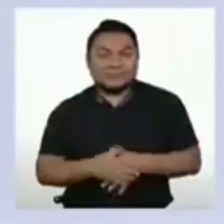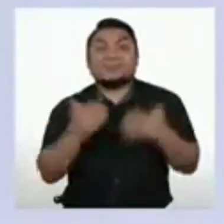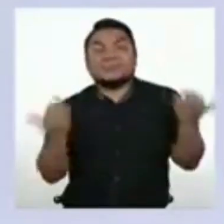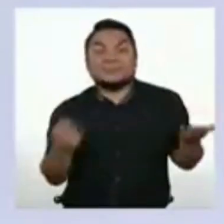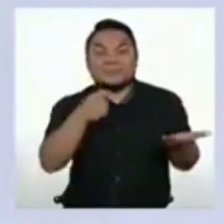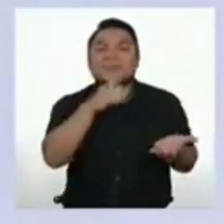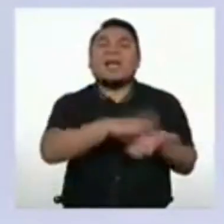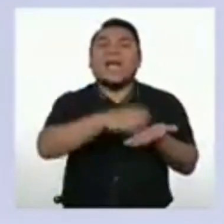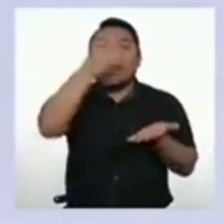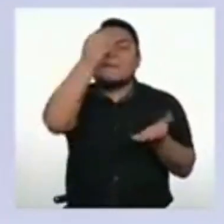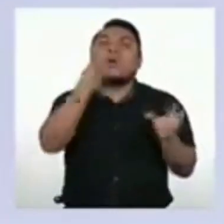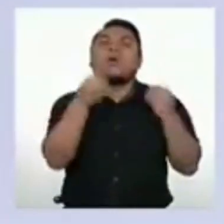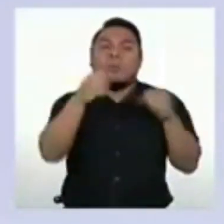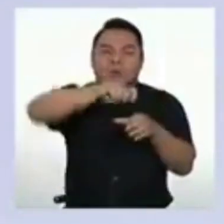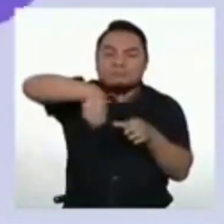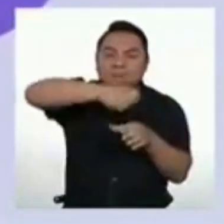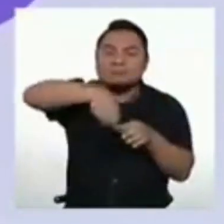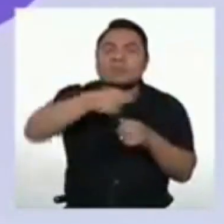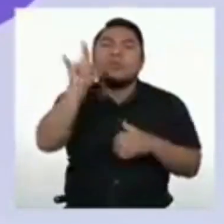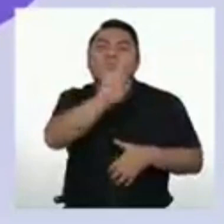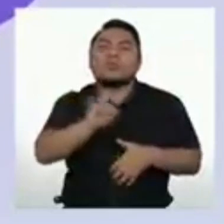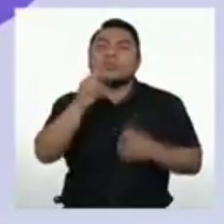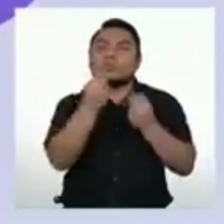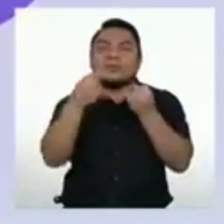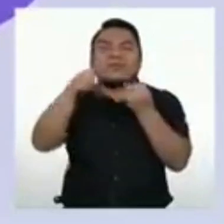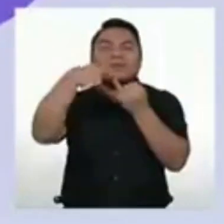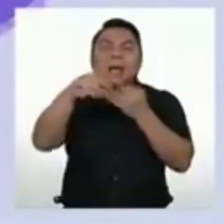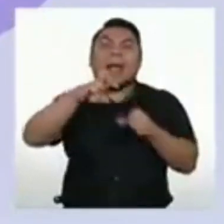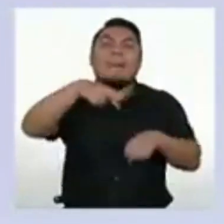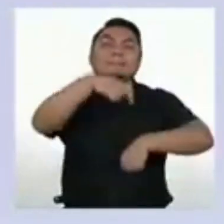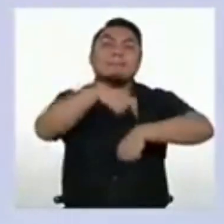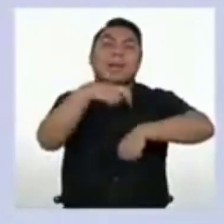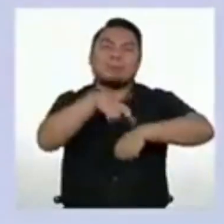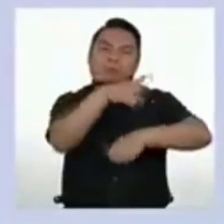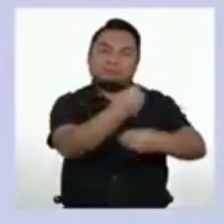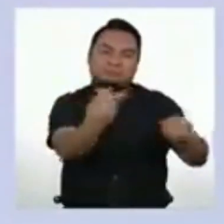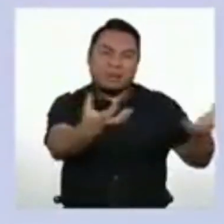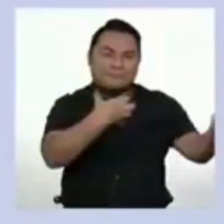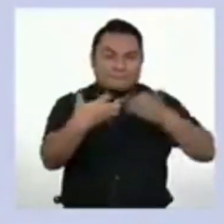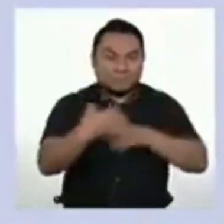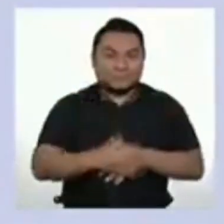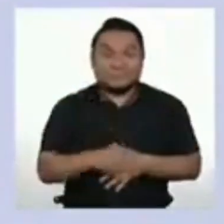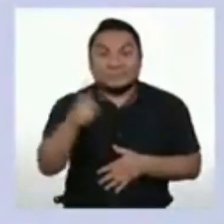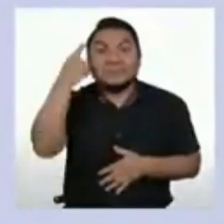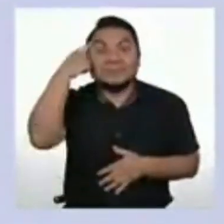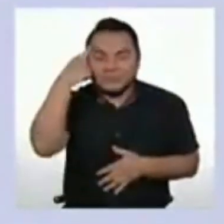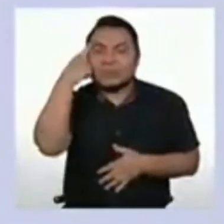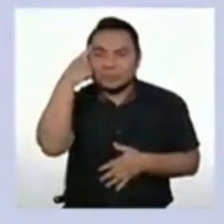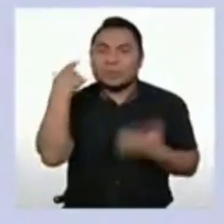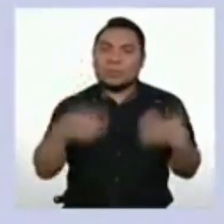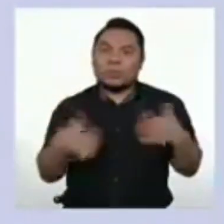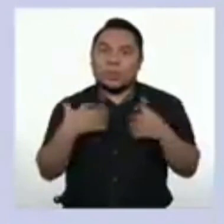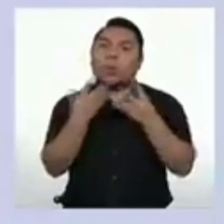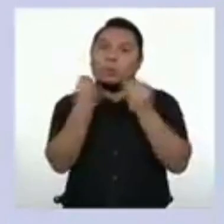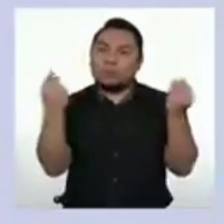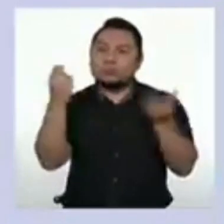ello, aprendieron cómo prepararlo usando muchas variedades de papa que cultivaban. ¿Se dan cuenta de lo mucho que nos han